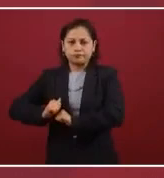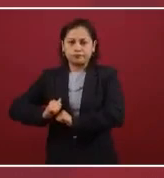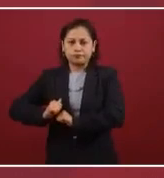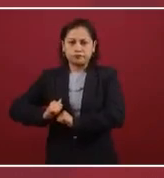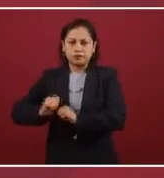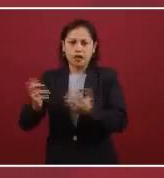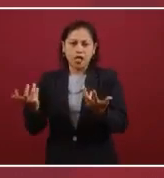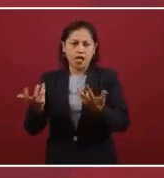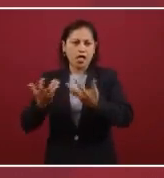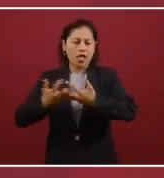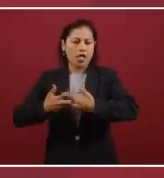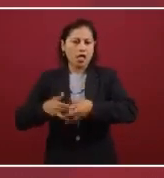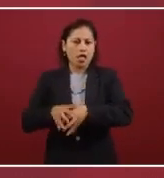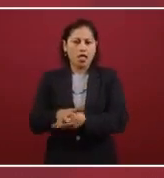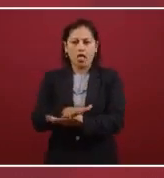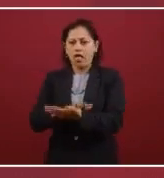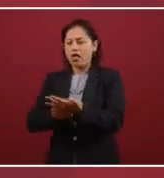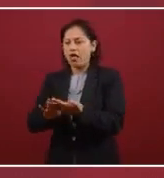fronteras.